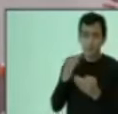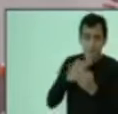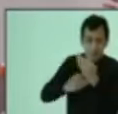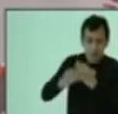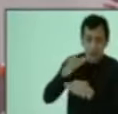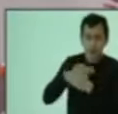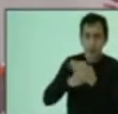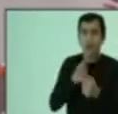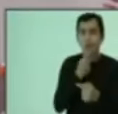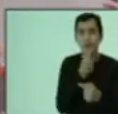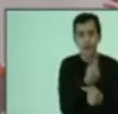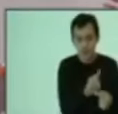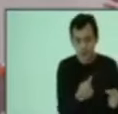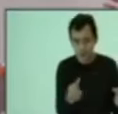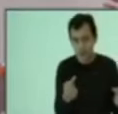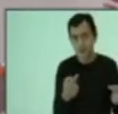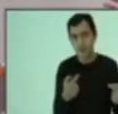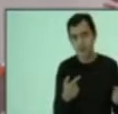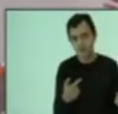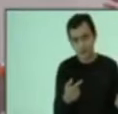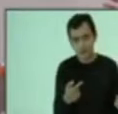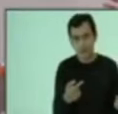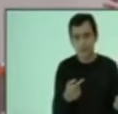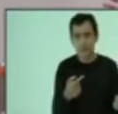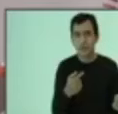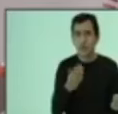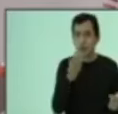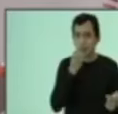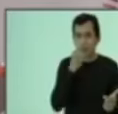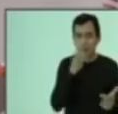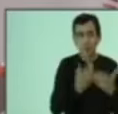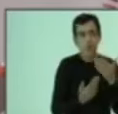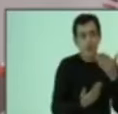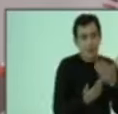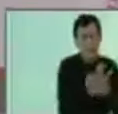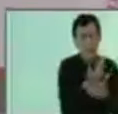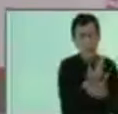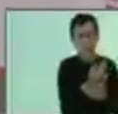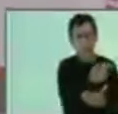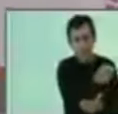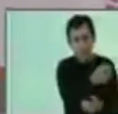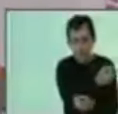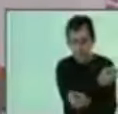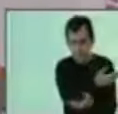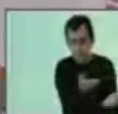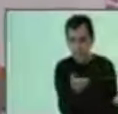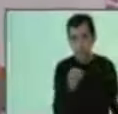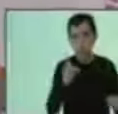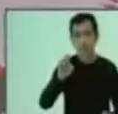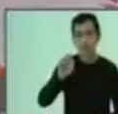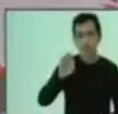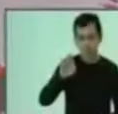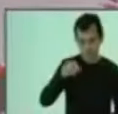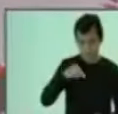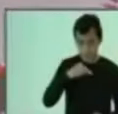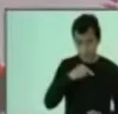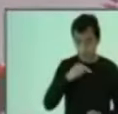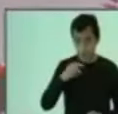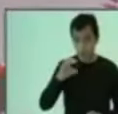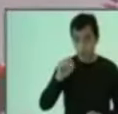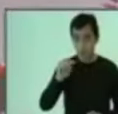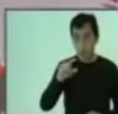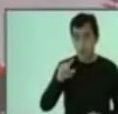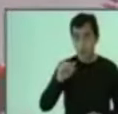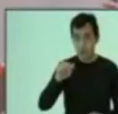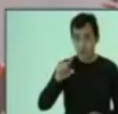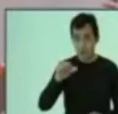las infancias, con desayunos comunitarios que en su momento a través del DIF municipal en nuestra